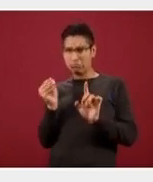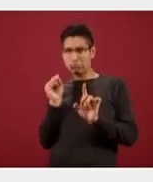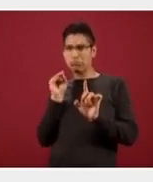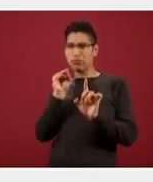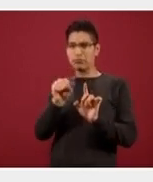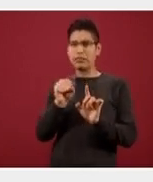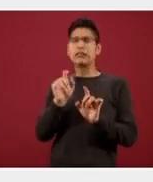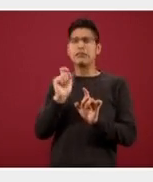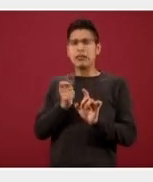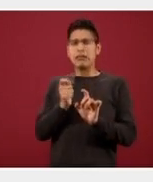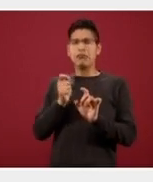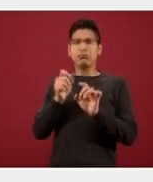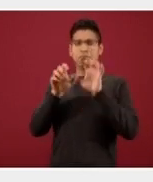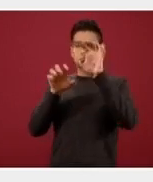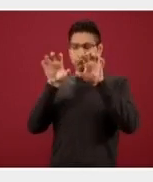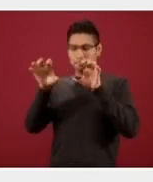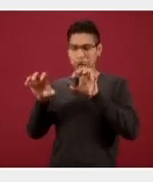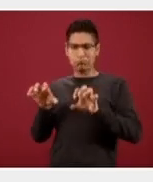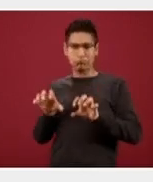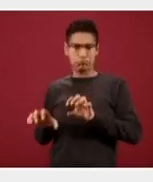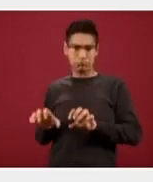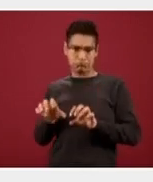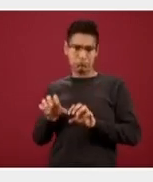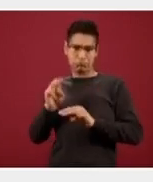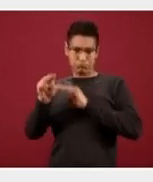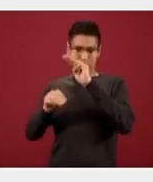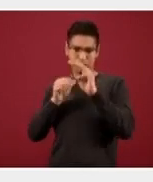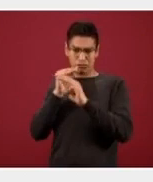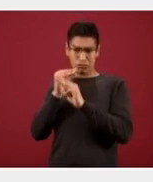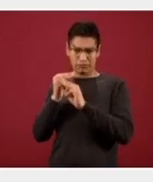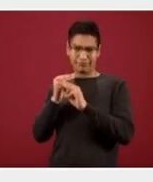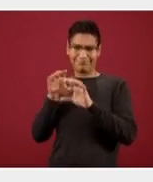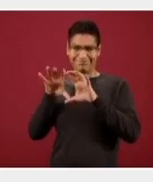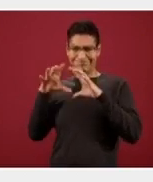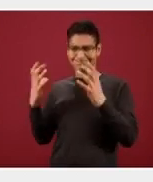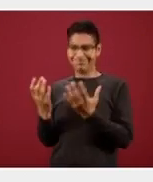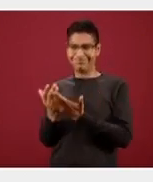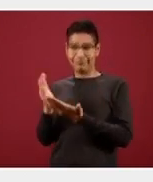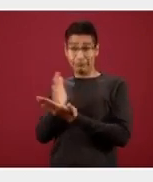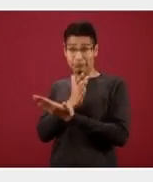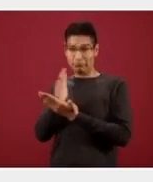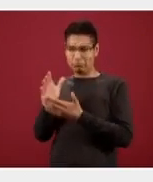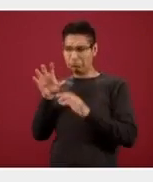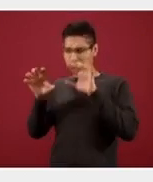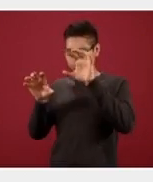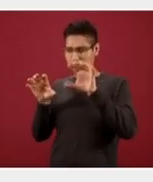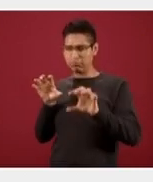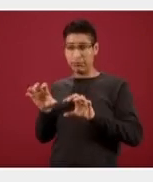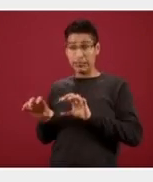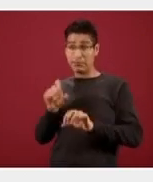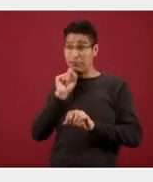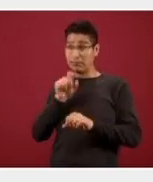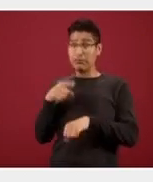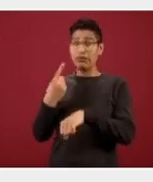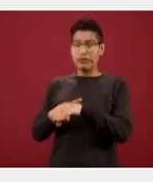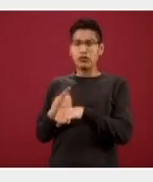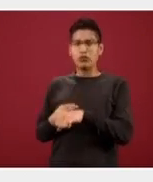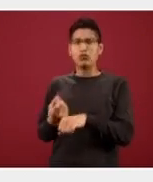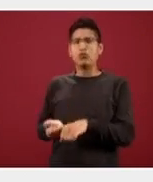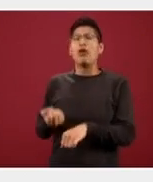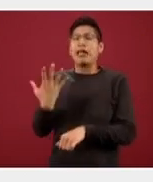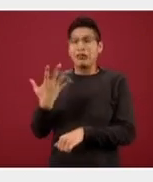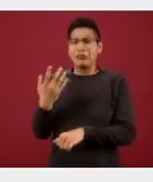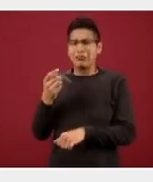permite observar ahora ya también en estas regiones el porcentaje de distribución de casos que se van dando en las últimas